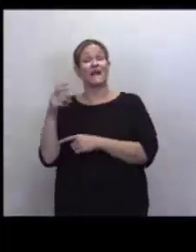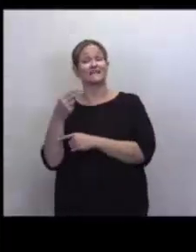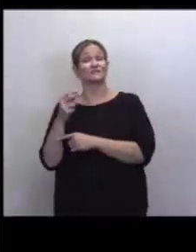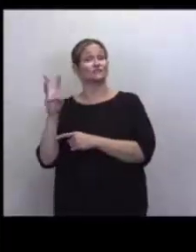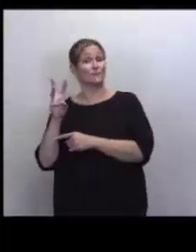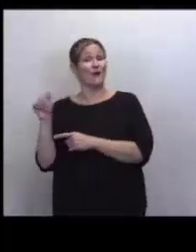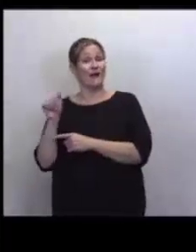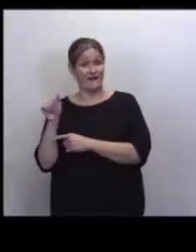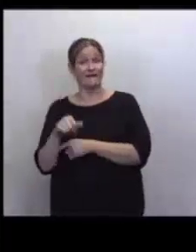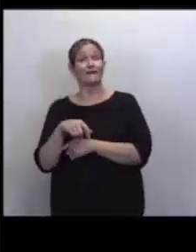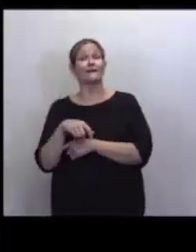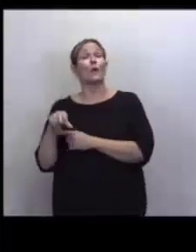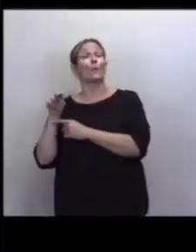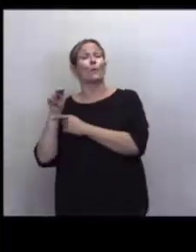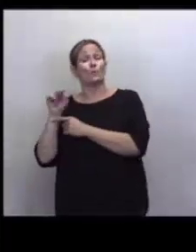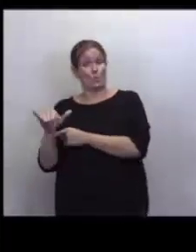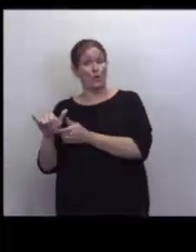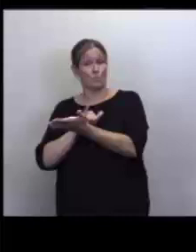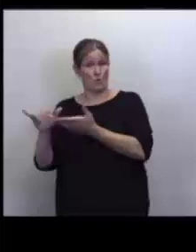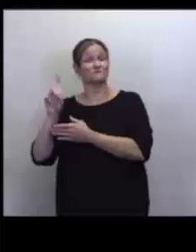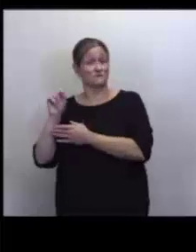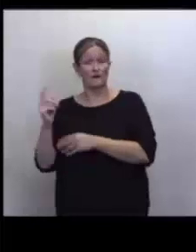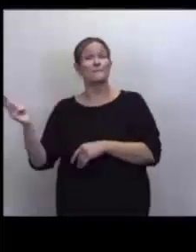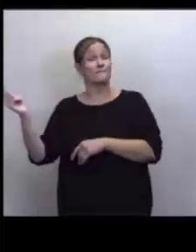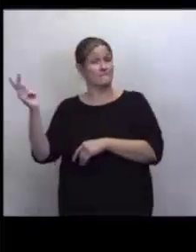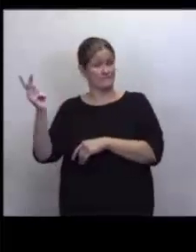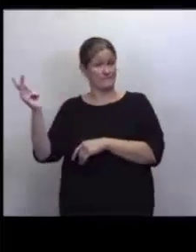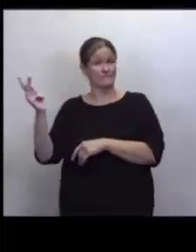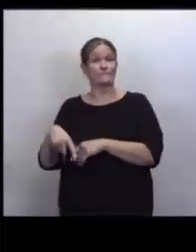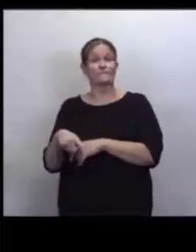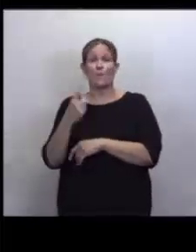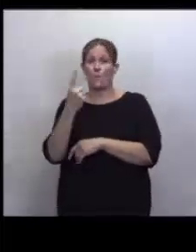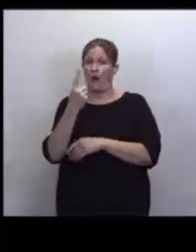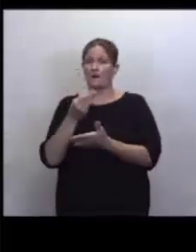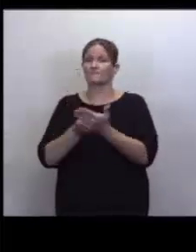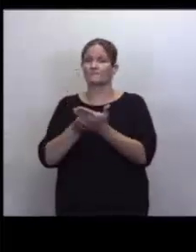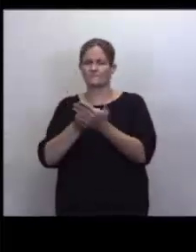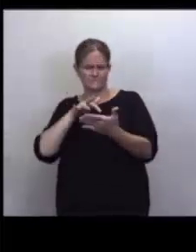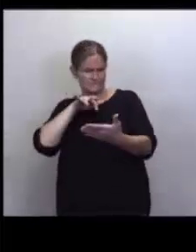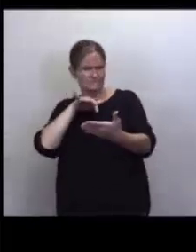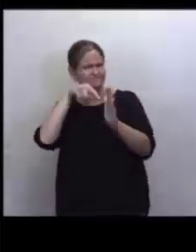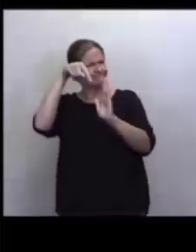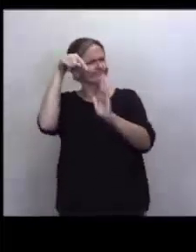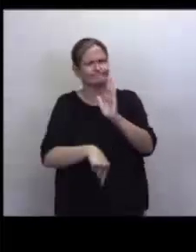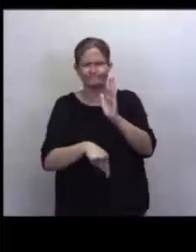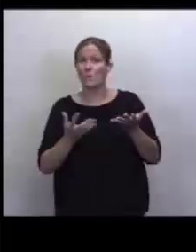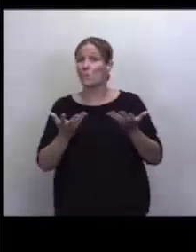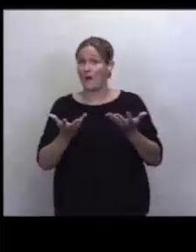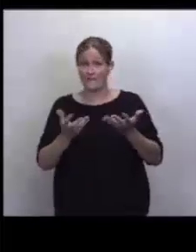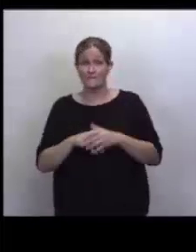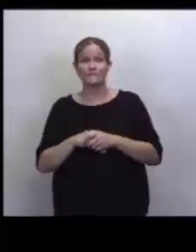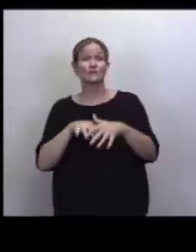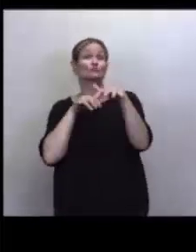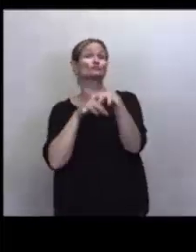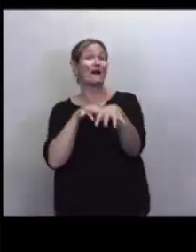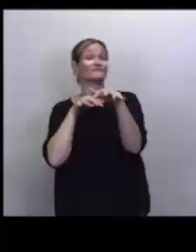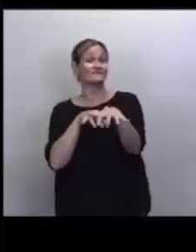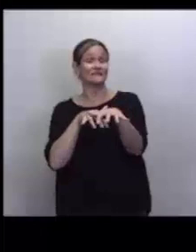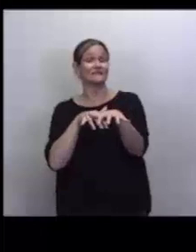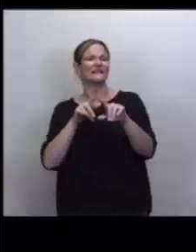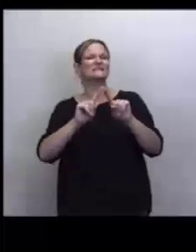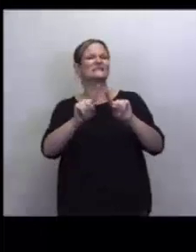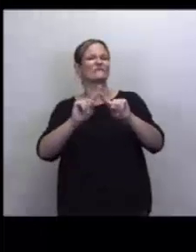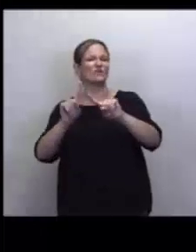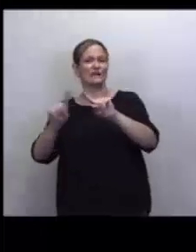La Administración Federal y el Departamento de Transporte realizaron un estudio económico detallado para investigar los